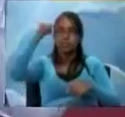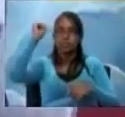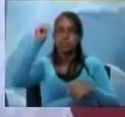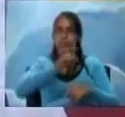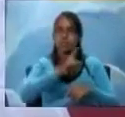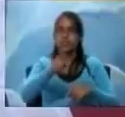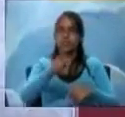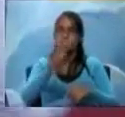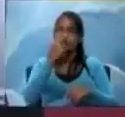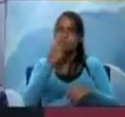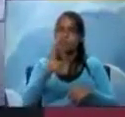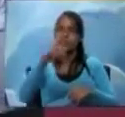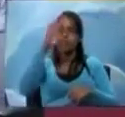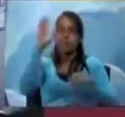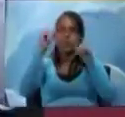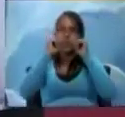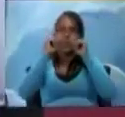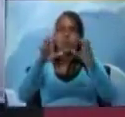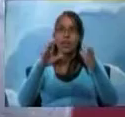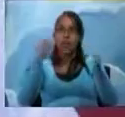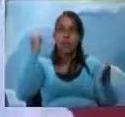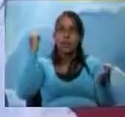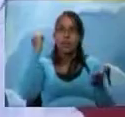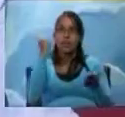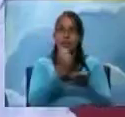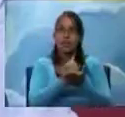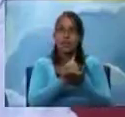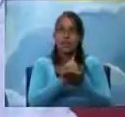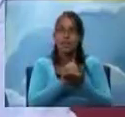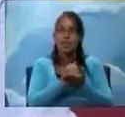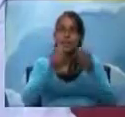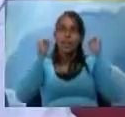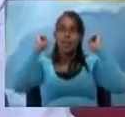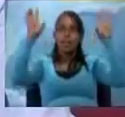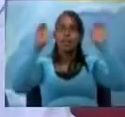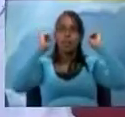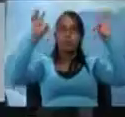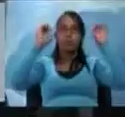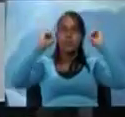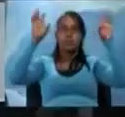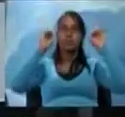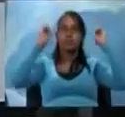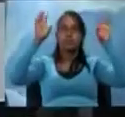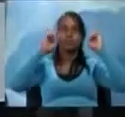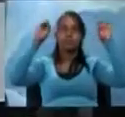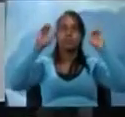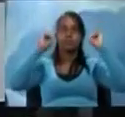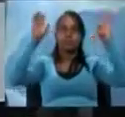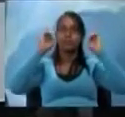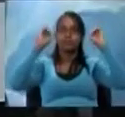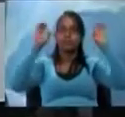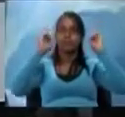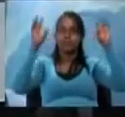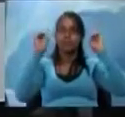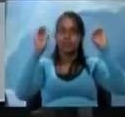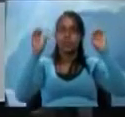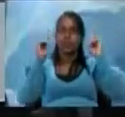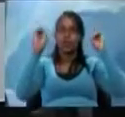acordado de los pobres. Que Dios te bendiga y que Dios te guarde. Yeah. Gloria a Dios,